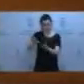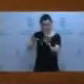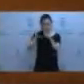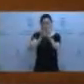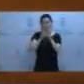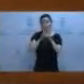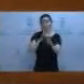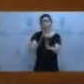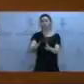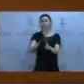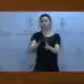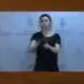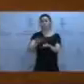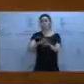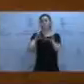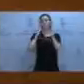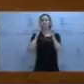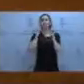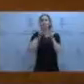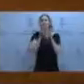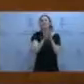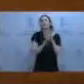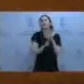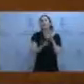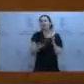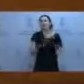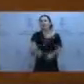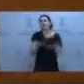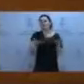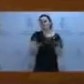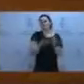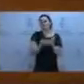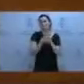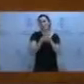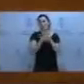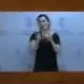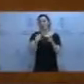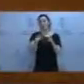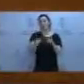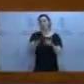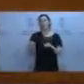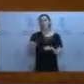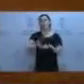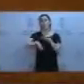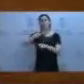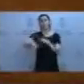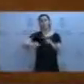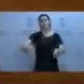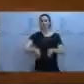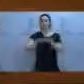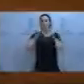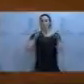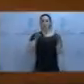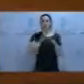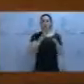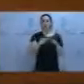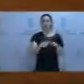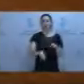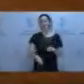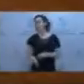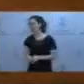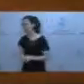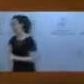el sector, a un simple reglamento que siempre depende del político de turno, sea del grupo que sea.